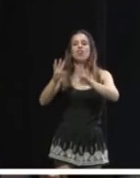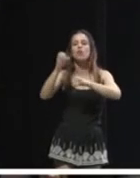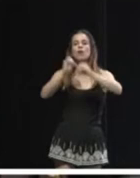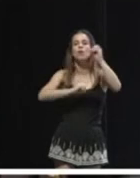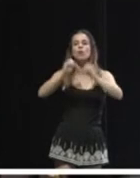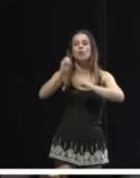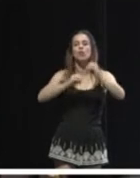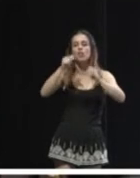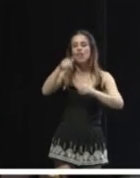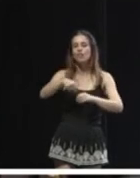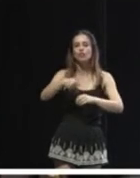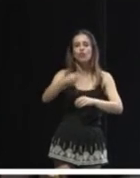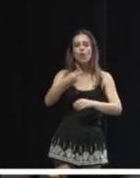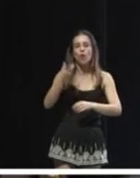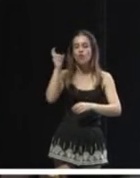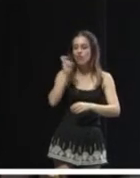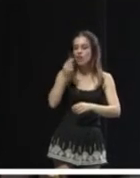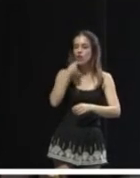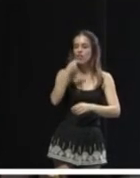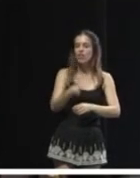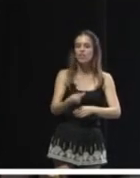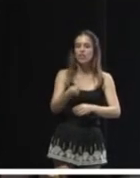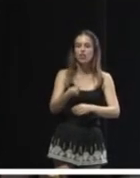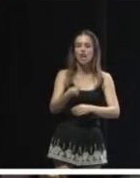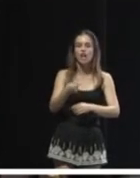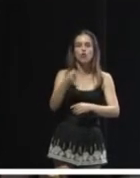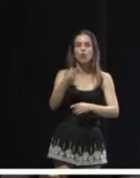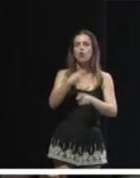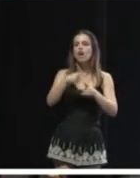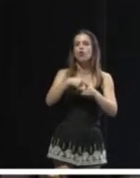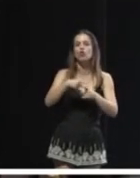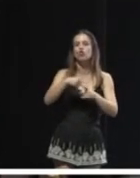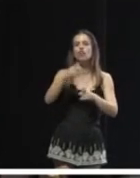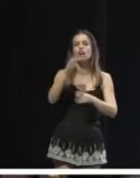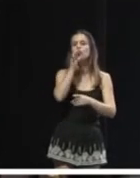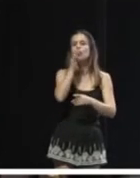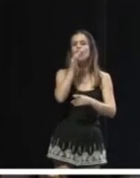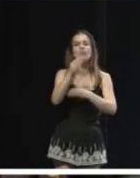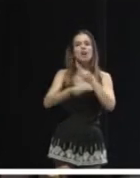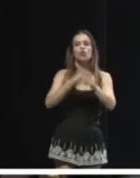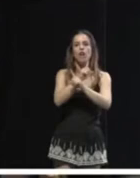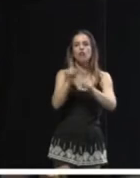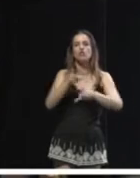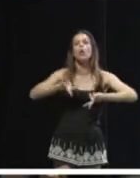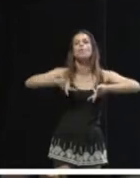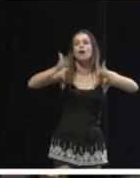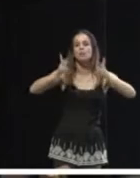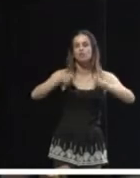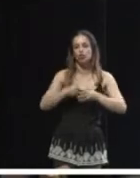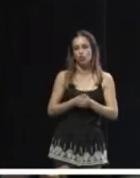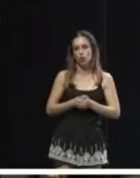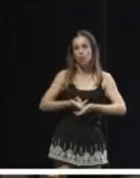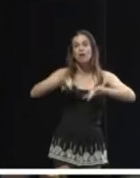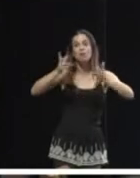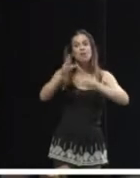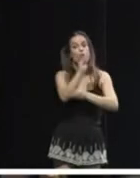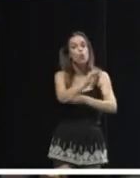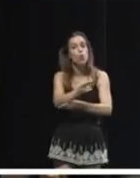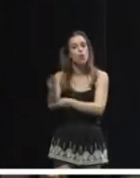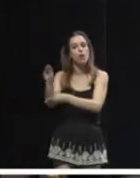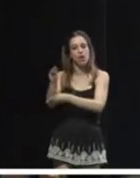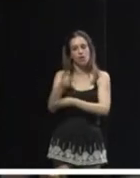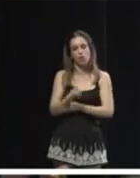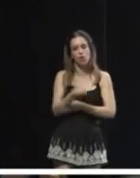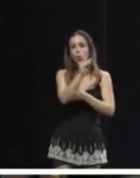a deciros que hay una tarea pendiente en nuestro país. Se llaman permisos, se llaman cuidados.